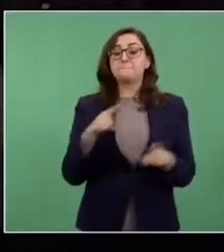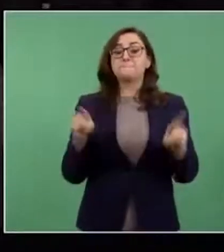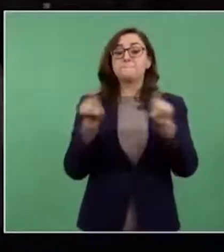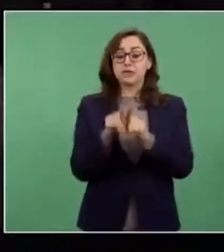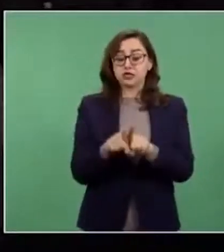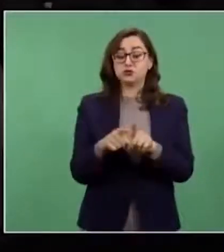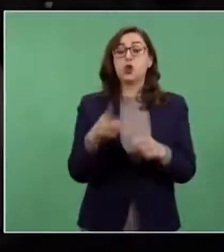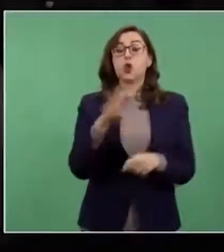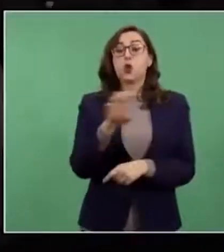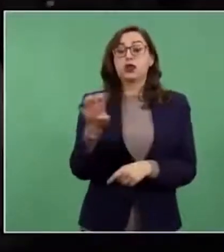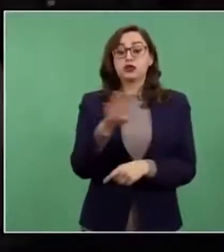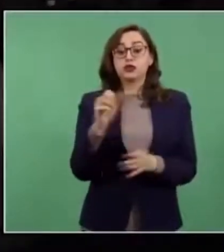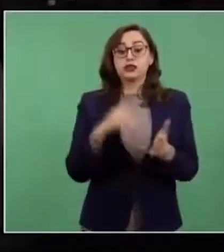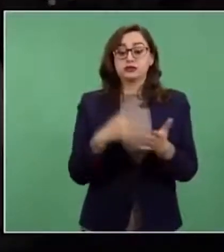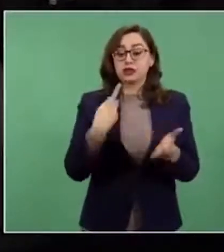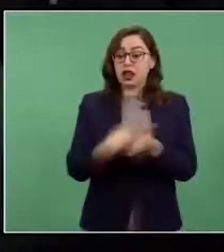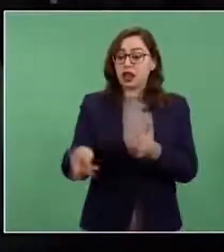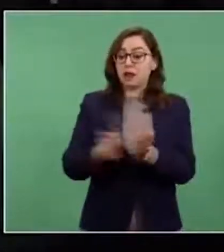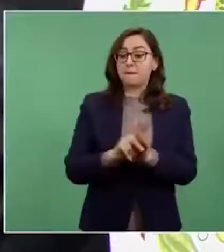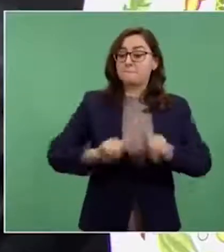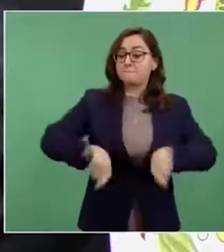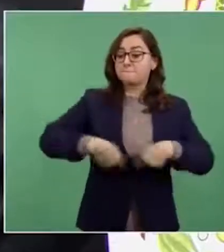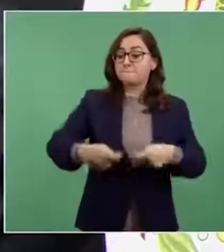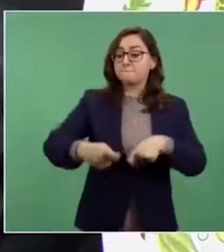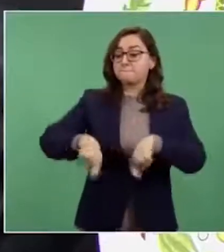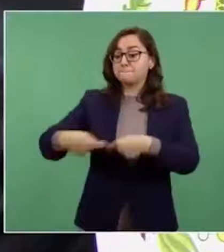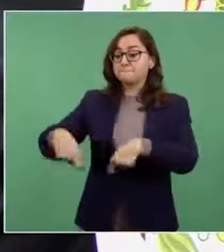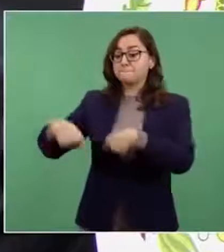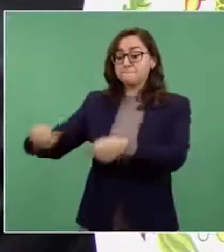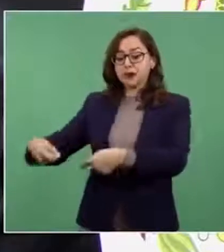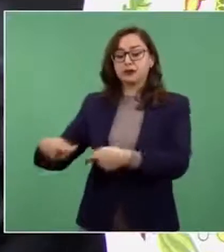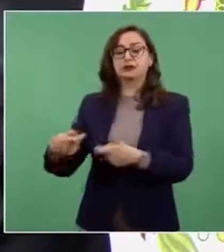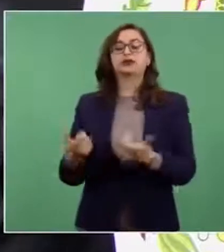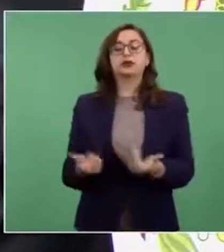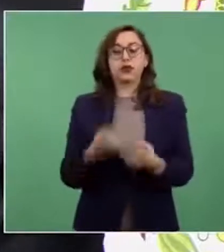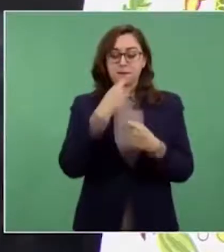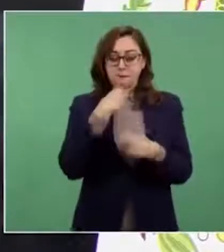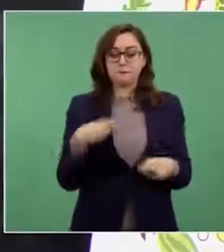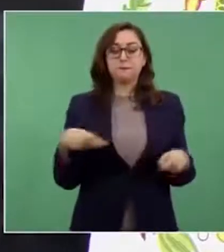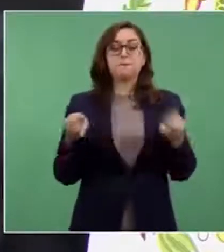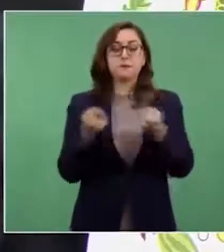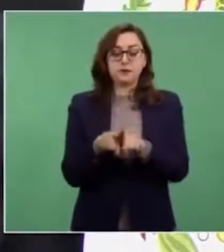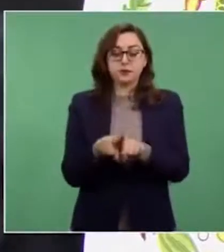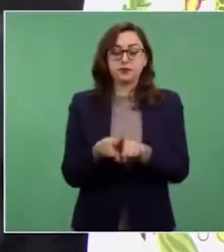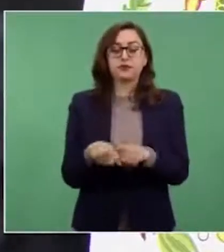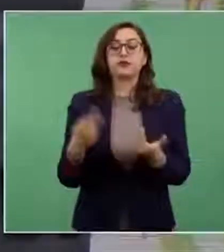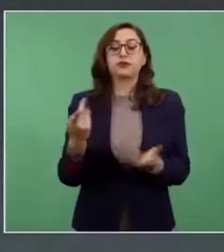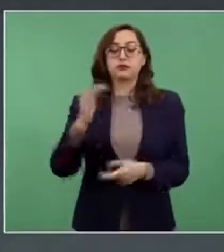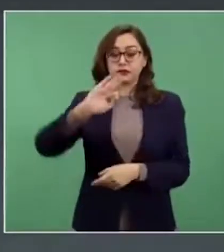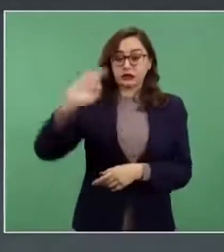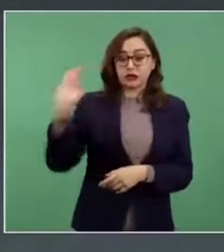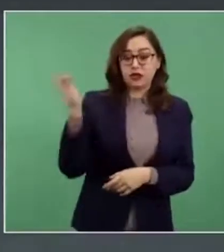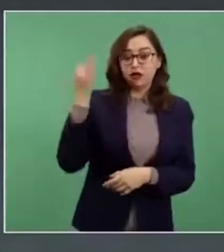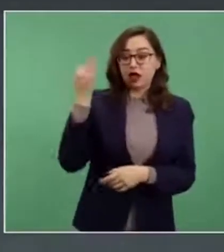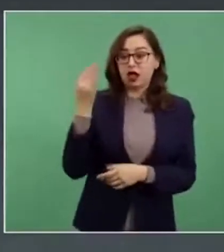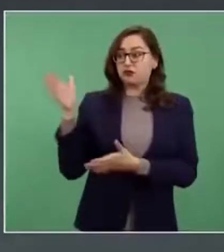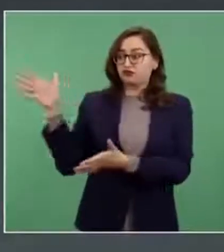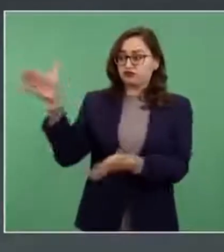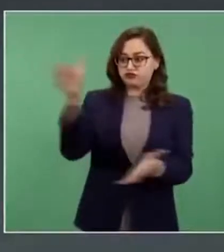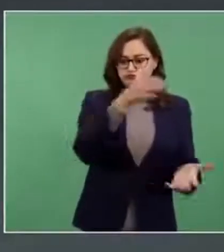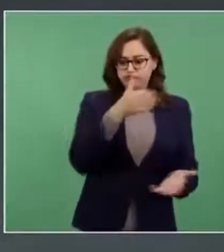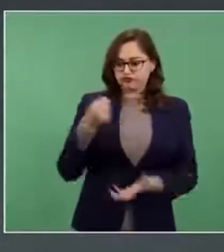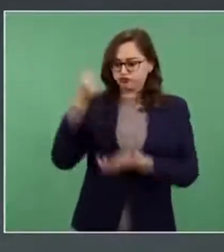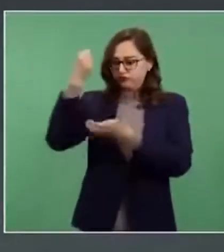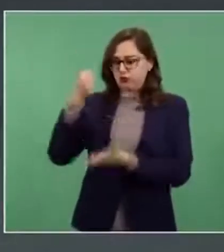la educación. Se han entregado puntualmente las participaciones federales y los recursos